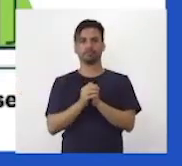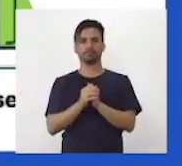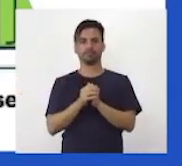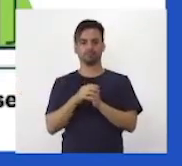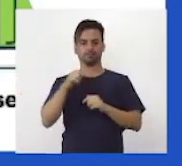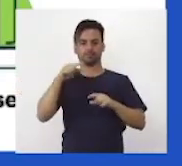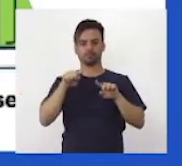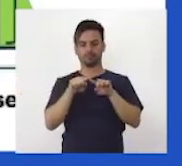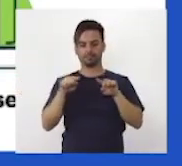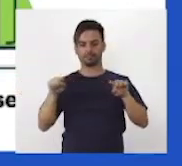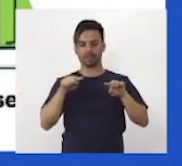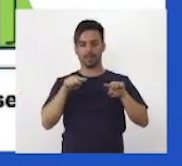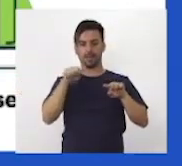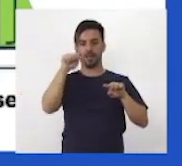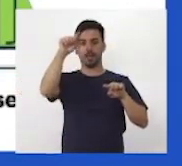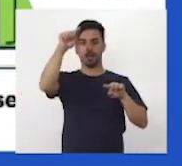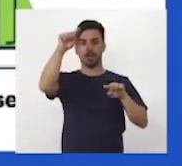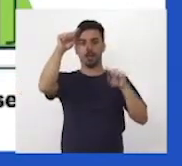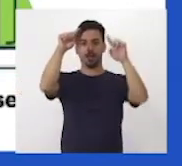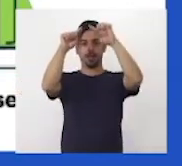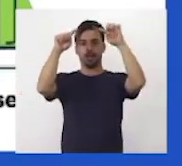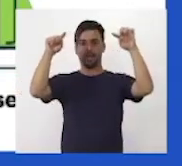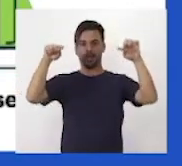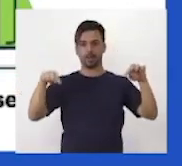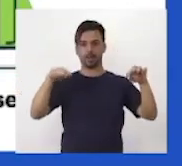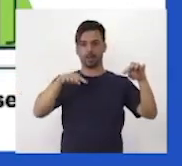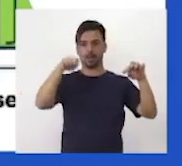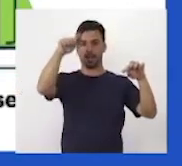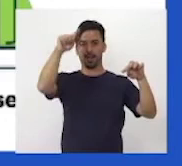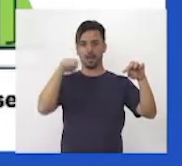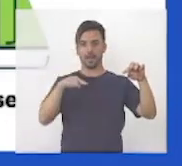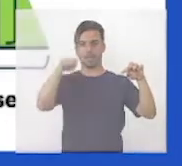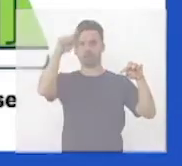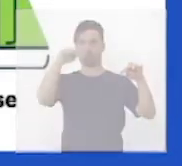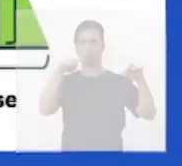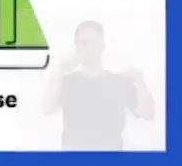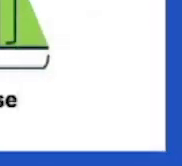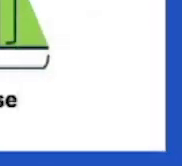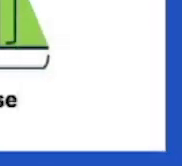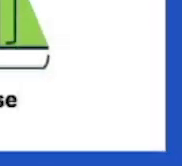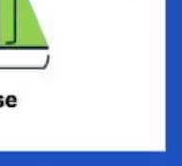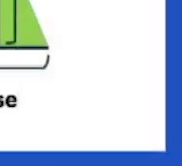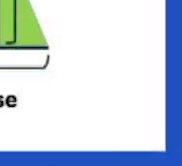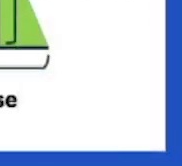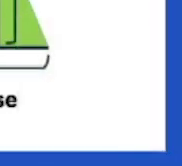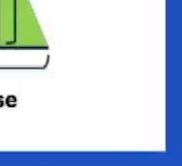altura relativa a uno de sus lados es 12 centímetros.